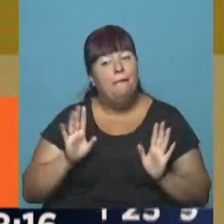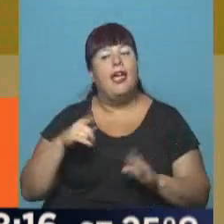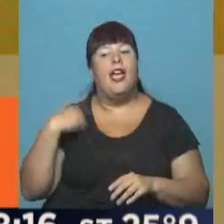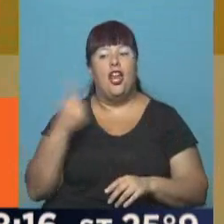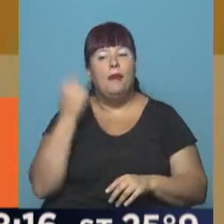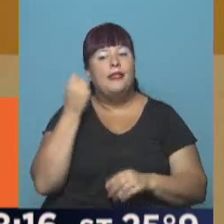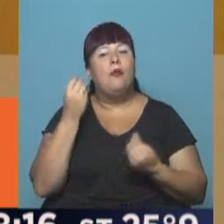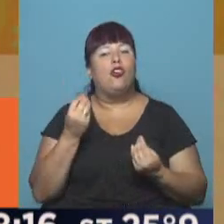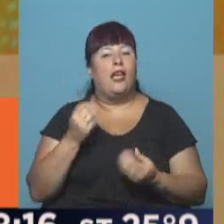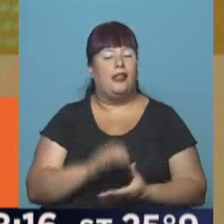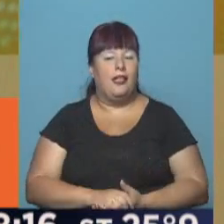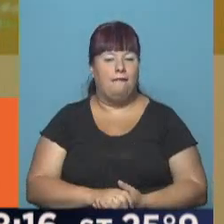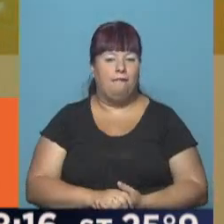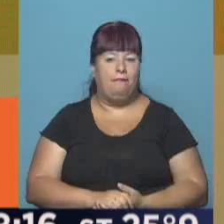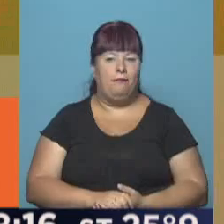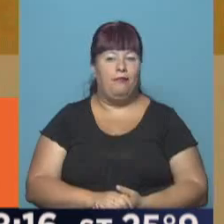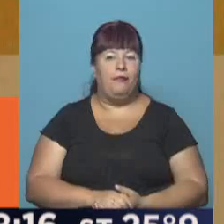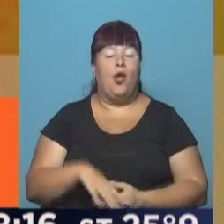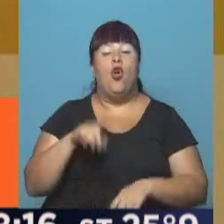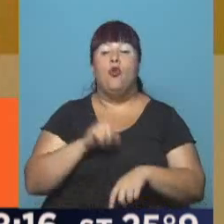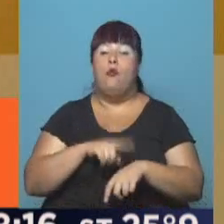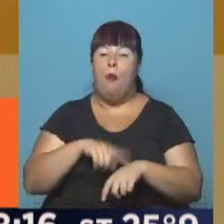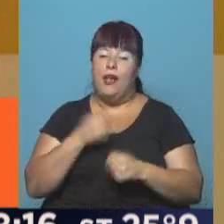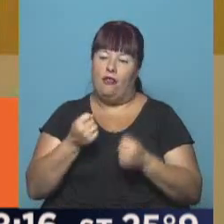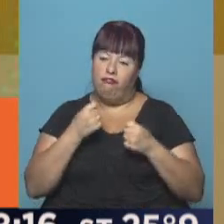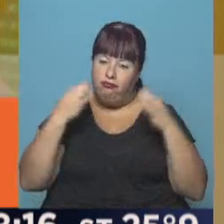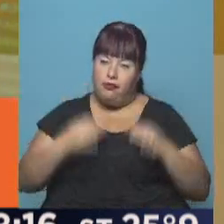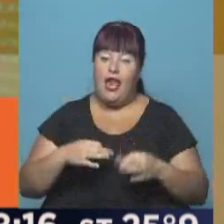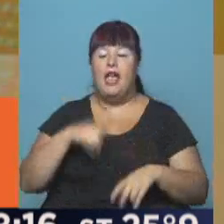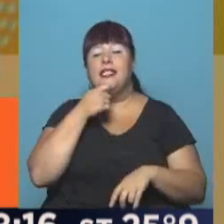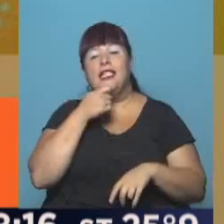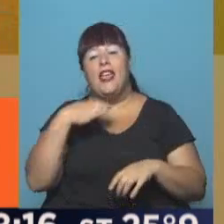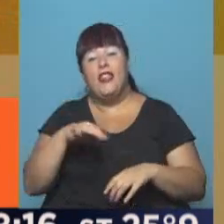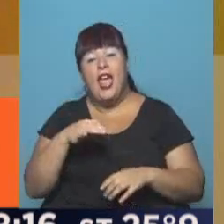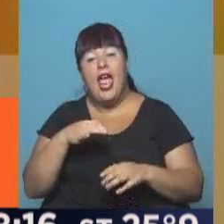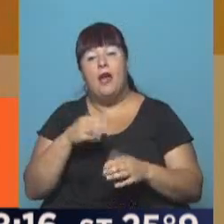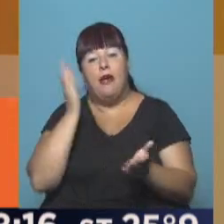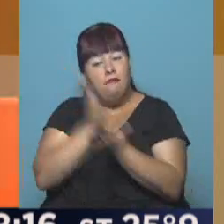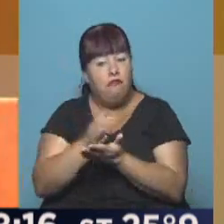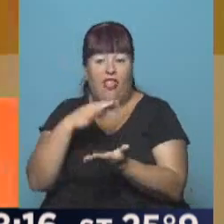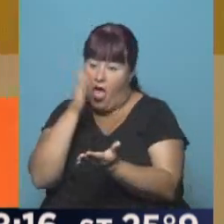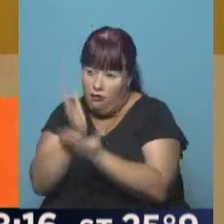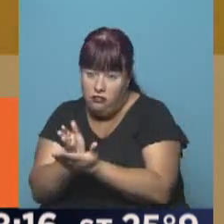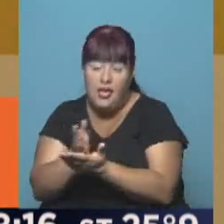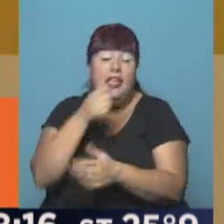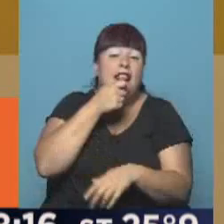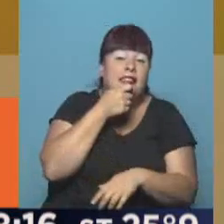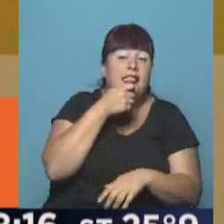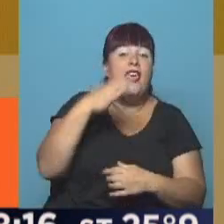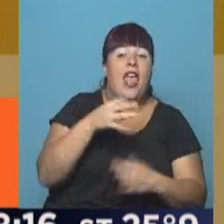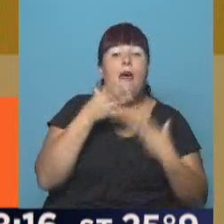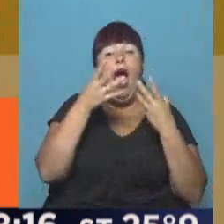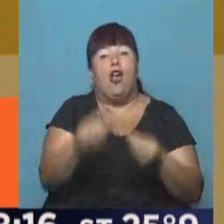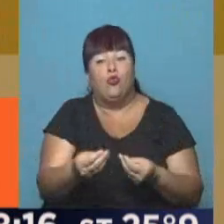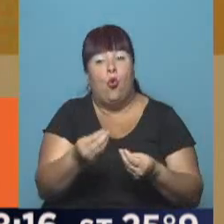implica fundamentalmente en los momentos que hay que tener madurez, en los momentos que hay que marcar límites, y en los momentos que hay que